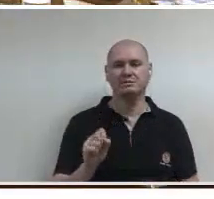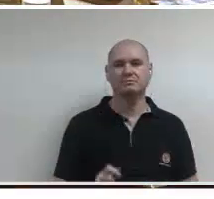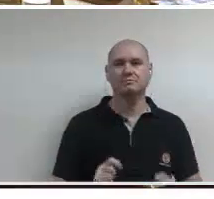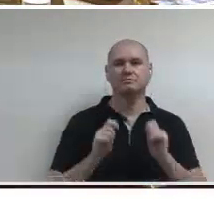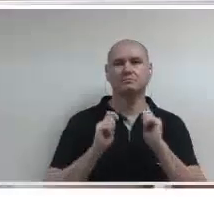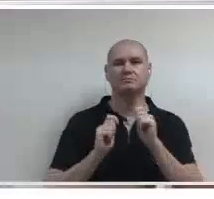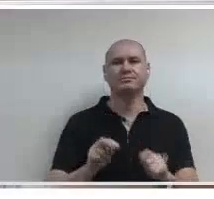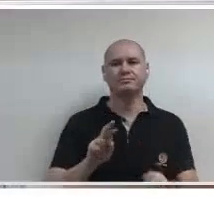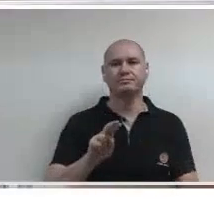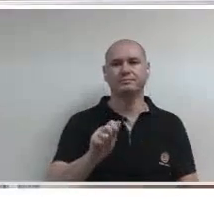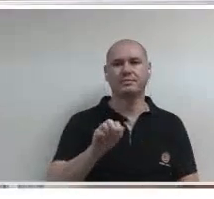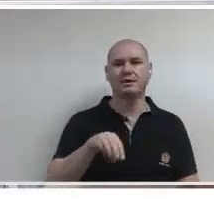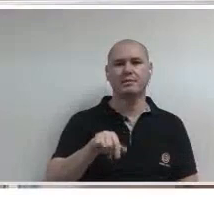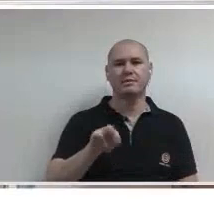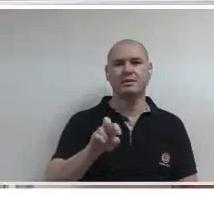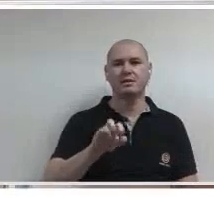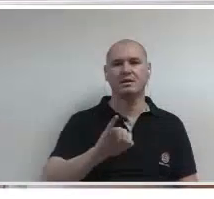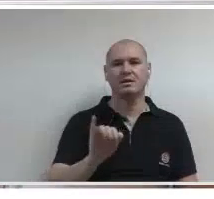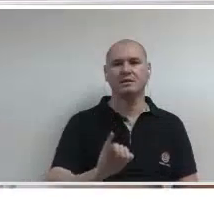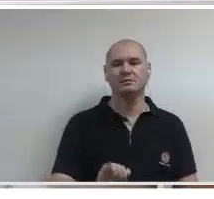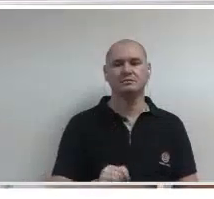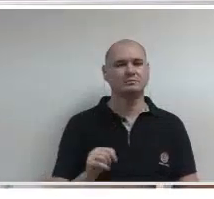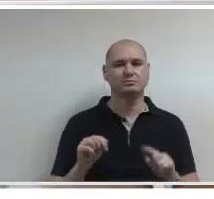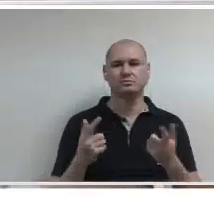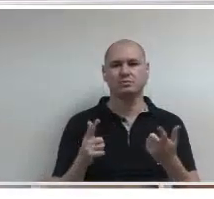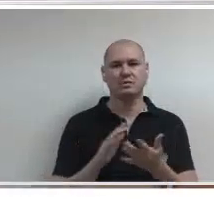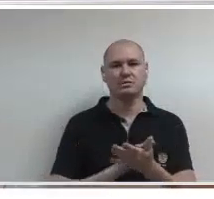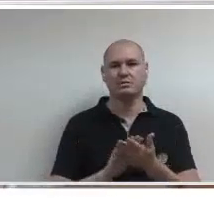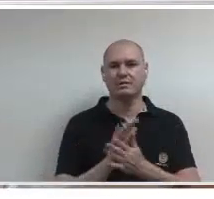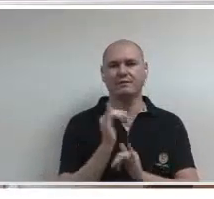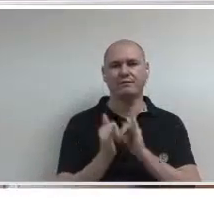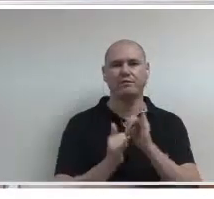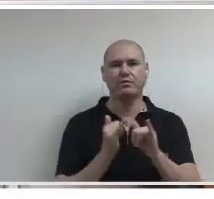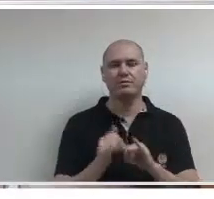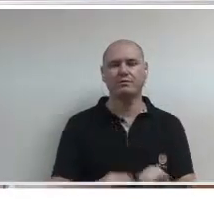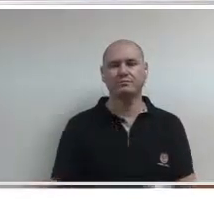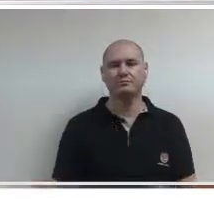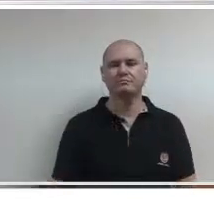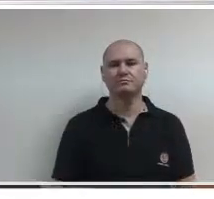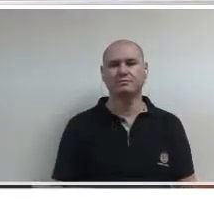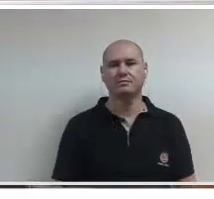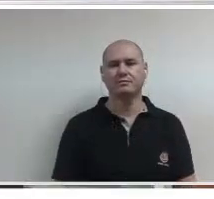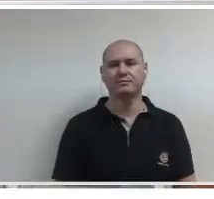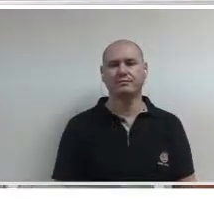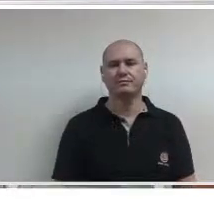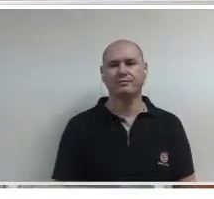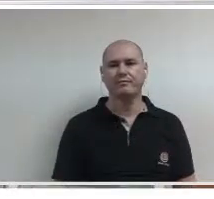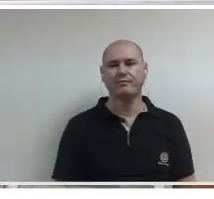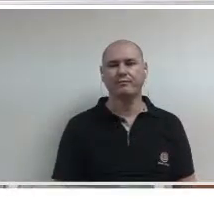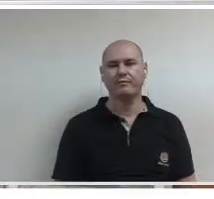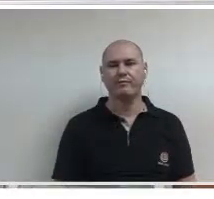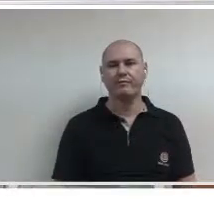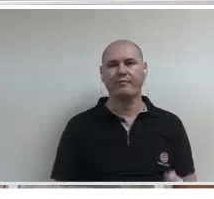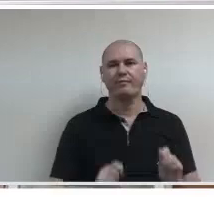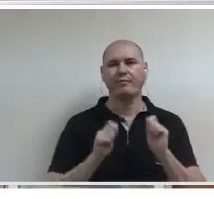presidente. Ministro Ramírez Candián de Pamba de Hueco. Muchas gracias. Se ha venido y va, veamos Manandújan,